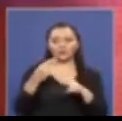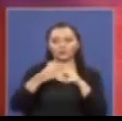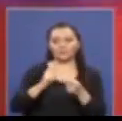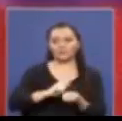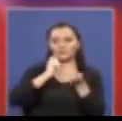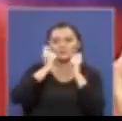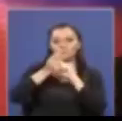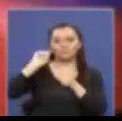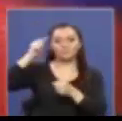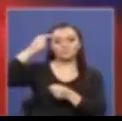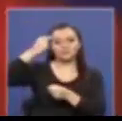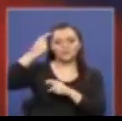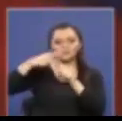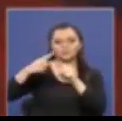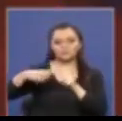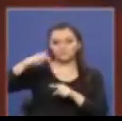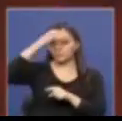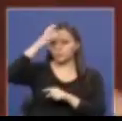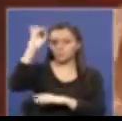de Bolivia. Adelante.